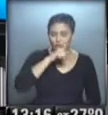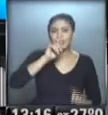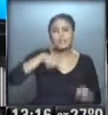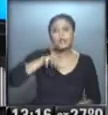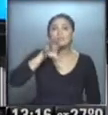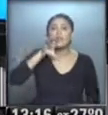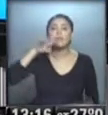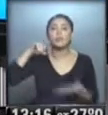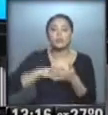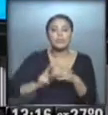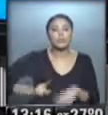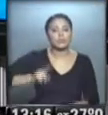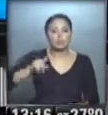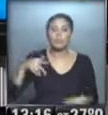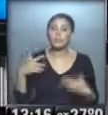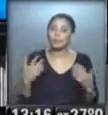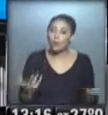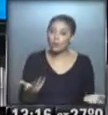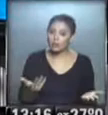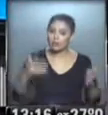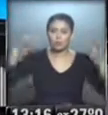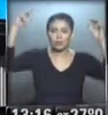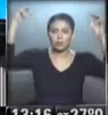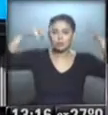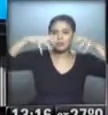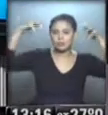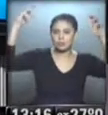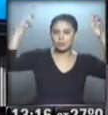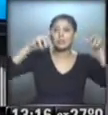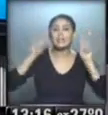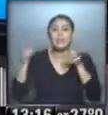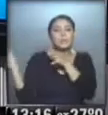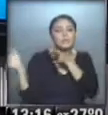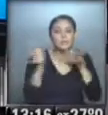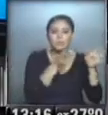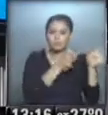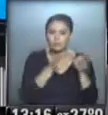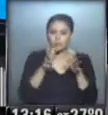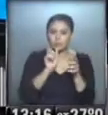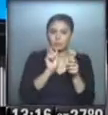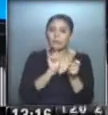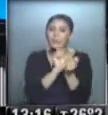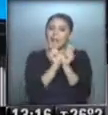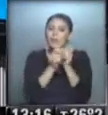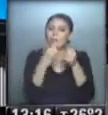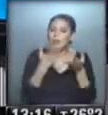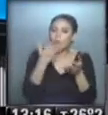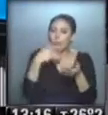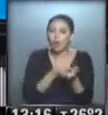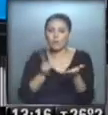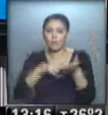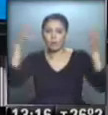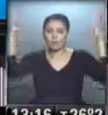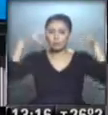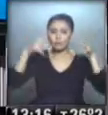de la provincia de Buenos Aires, por lo que tendremos lluvia con ráfagas de viento, mejoramientos solo temporarios,